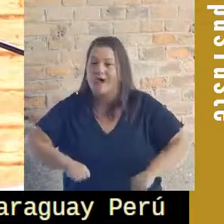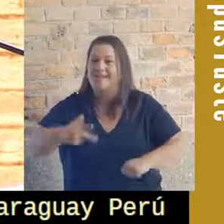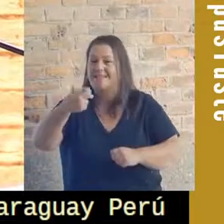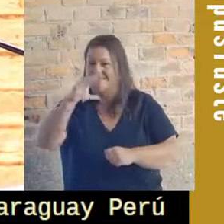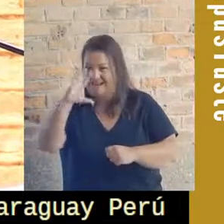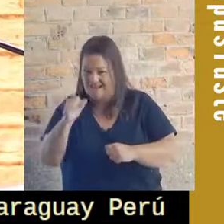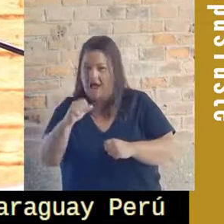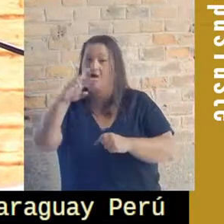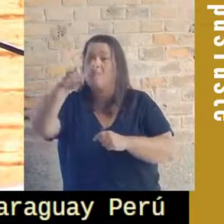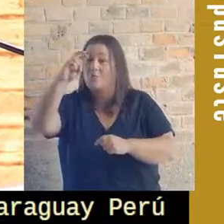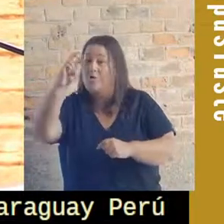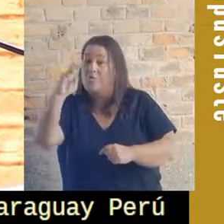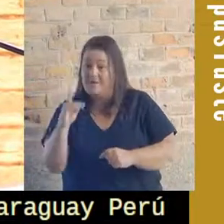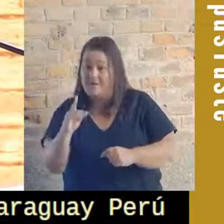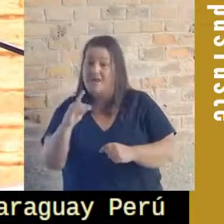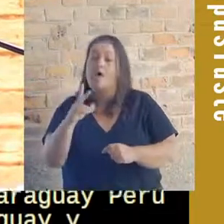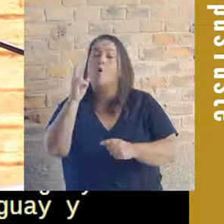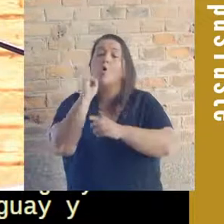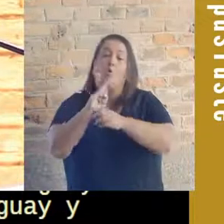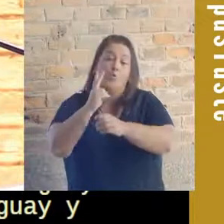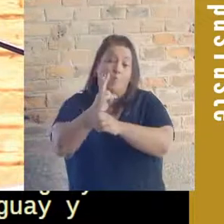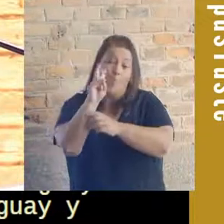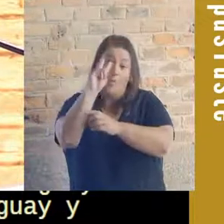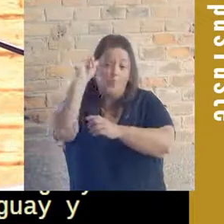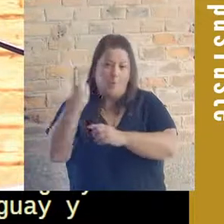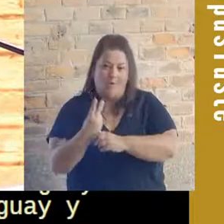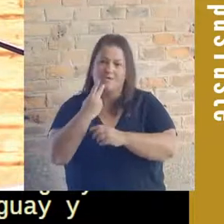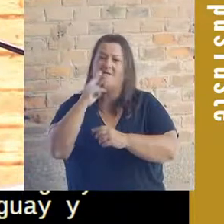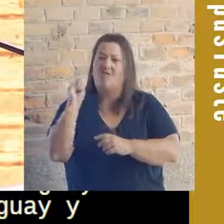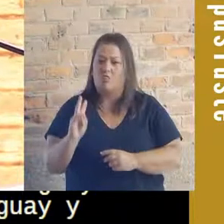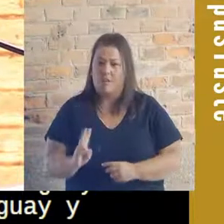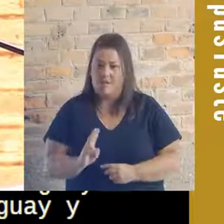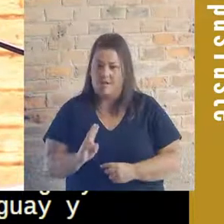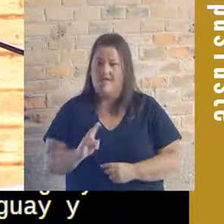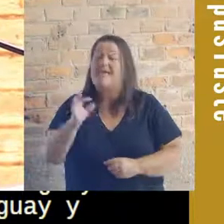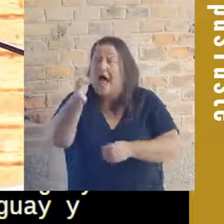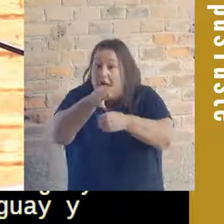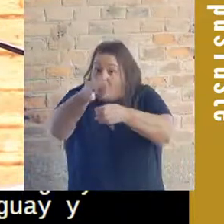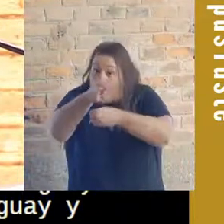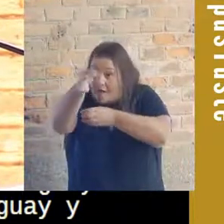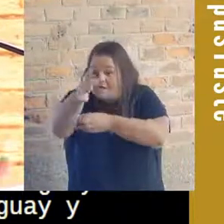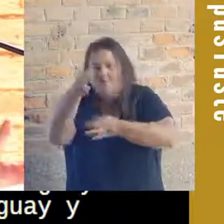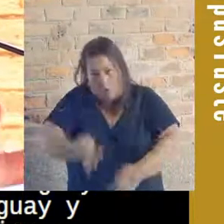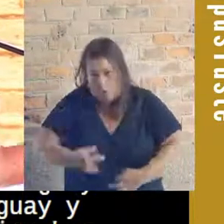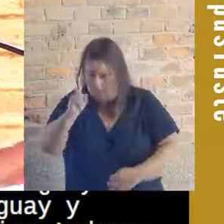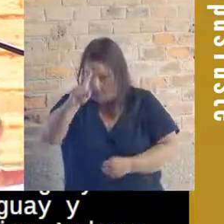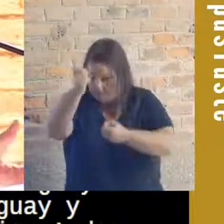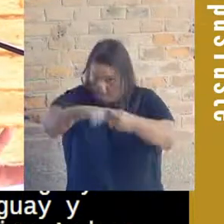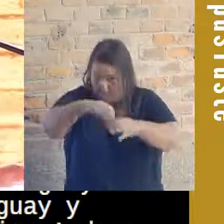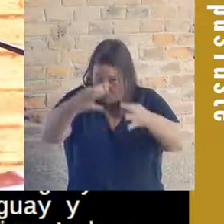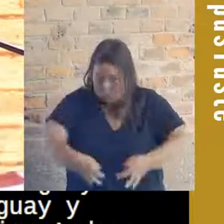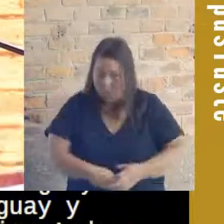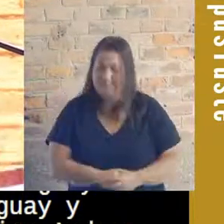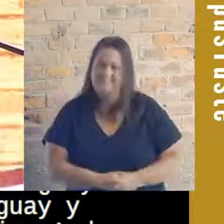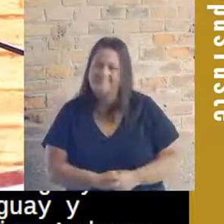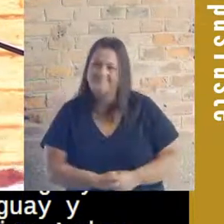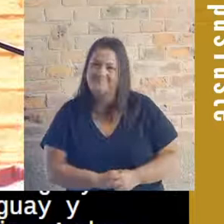Checa República Dominicana Uruguay y Venezuela y andorra seguro que habrá También alguien en andorra